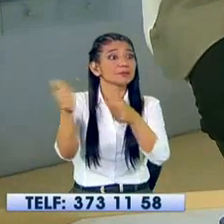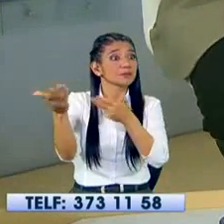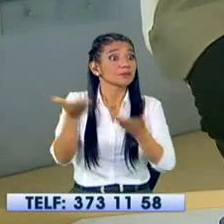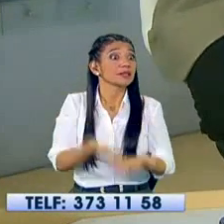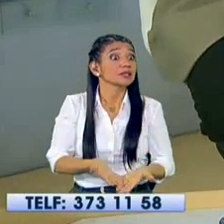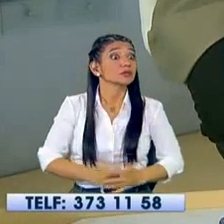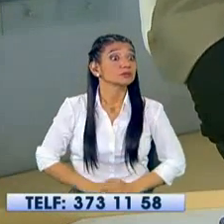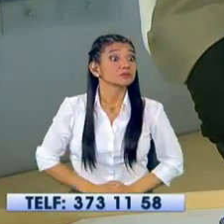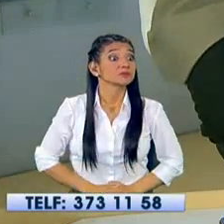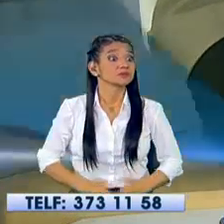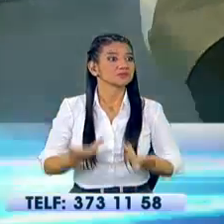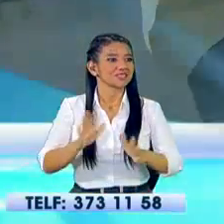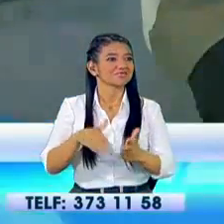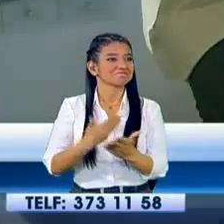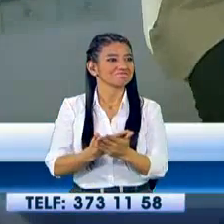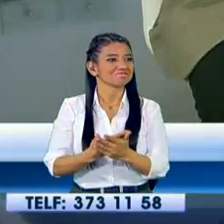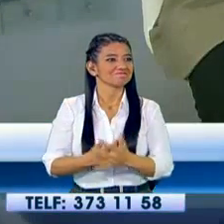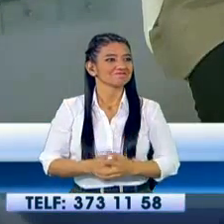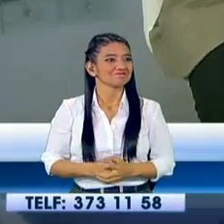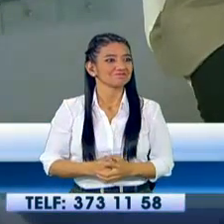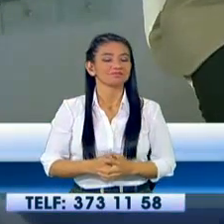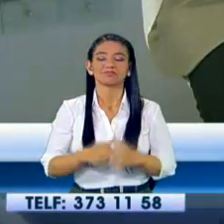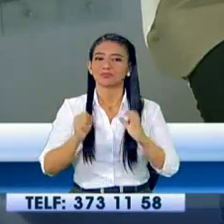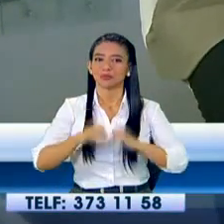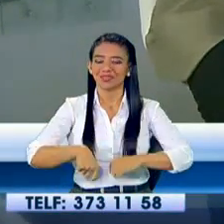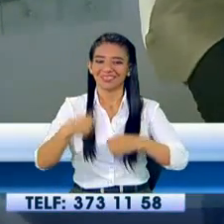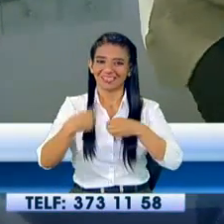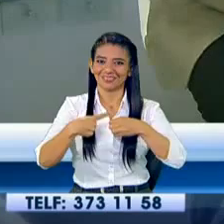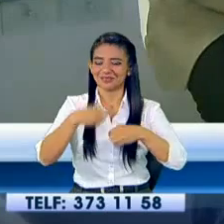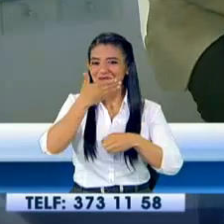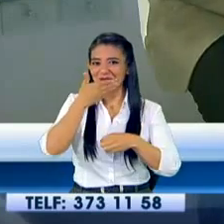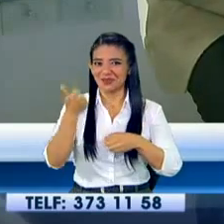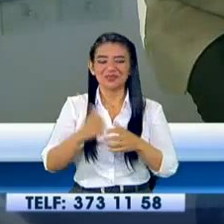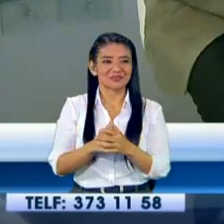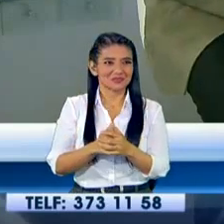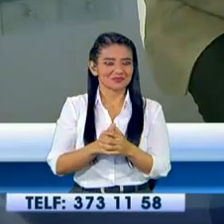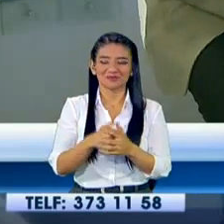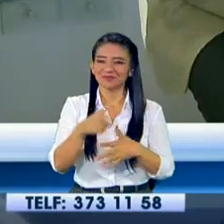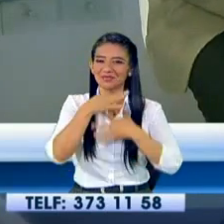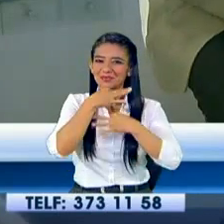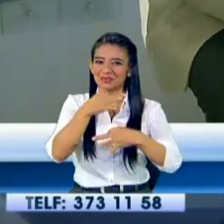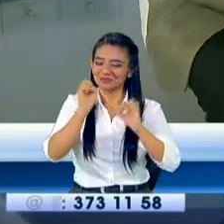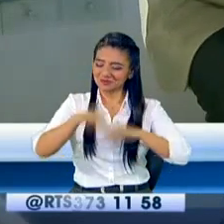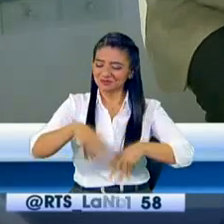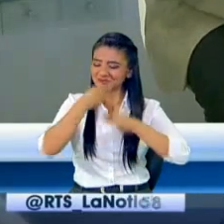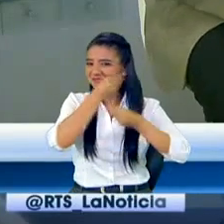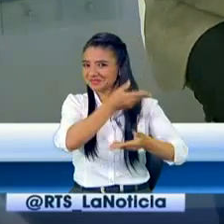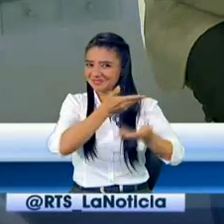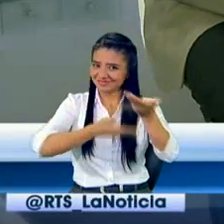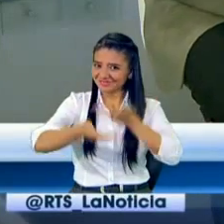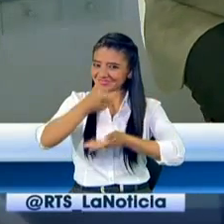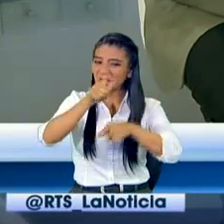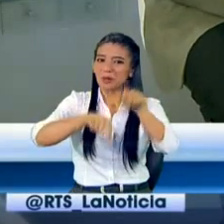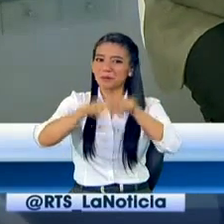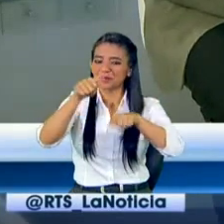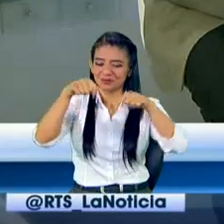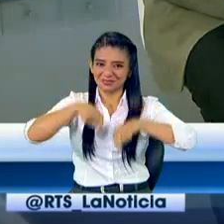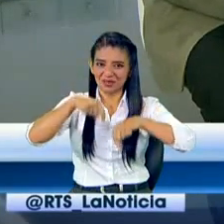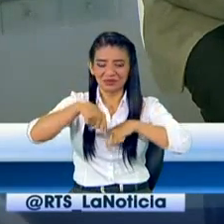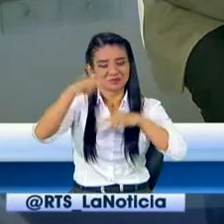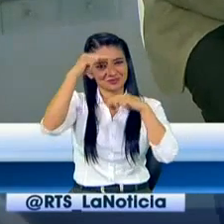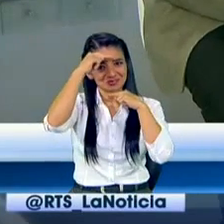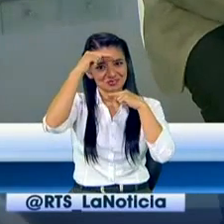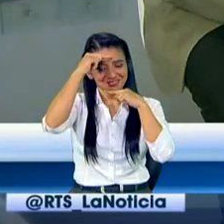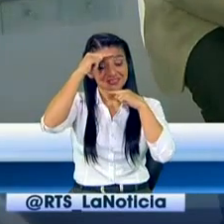Anita. Aquí estamos para construir una ciudad mejor. Así es, Robert, qué gusto compartir contigo y con todos nuestros amigos televidentes de la presente parte